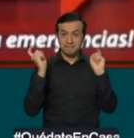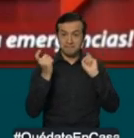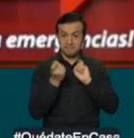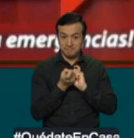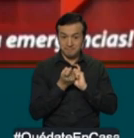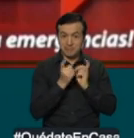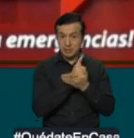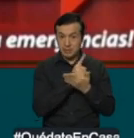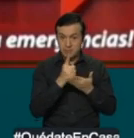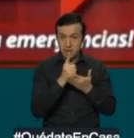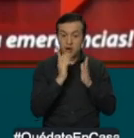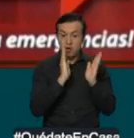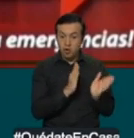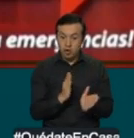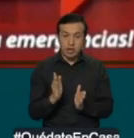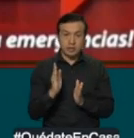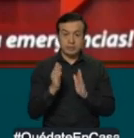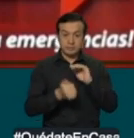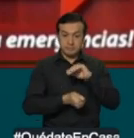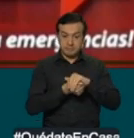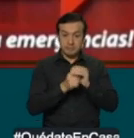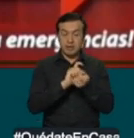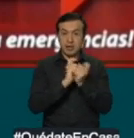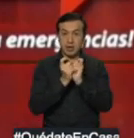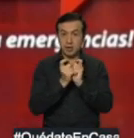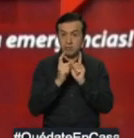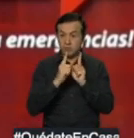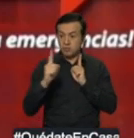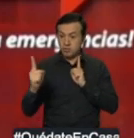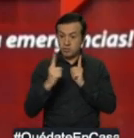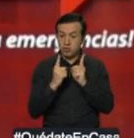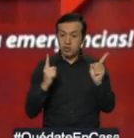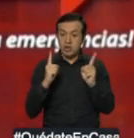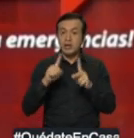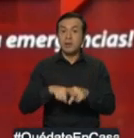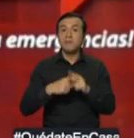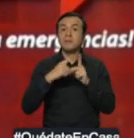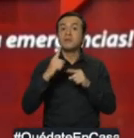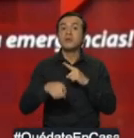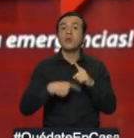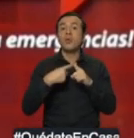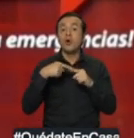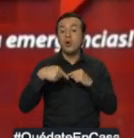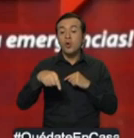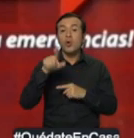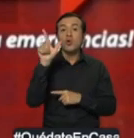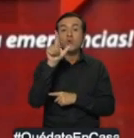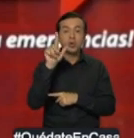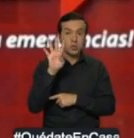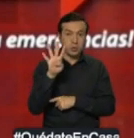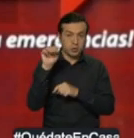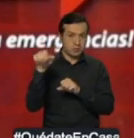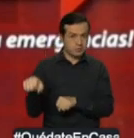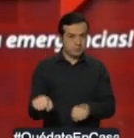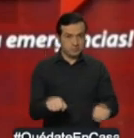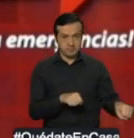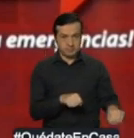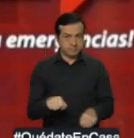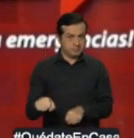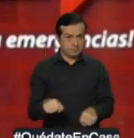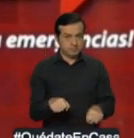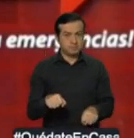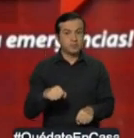aislamiento al distanciamiento este cambio de etapa empieza el próximo día lunes 4 de mayo la última